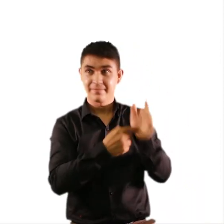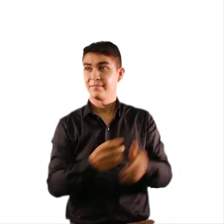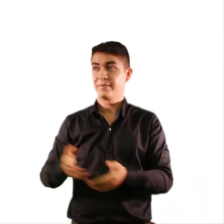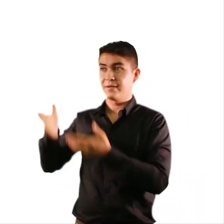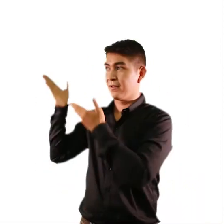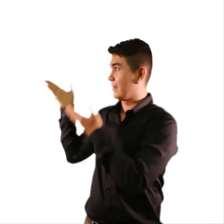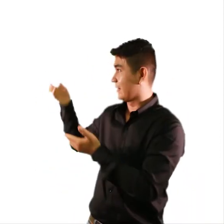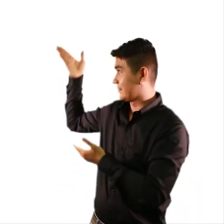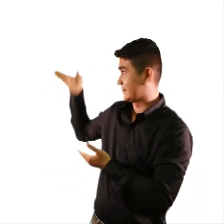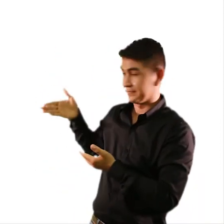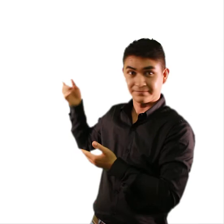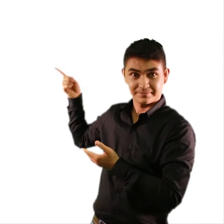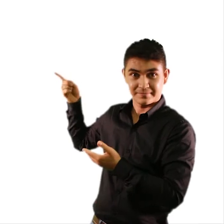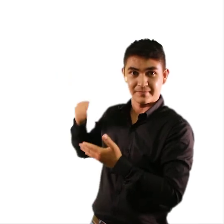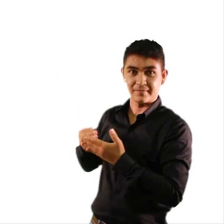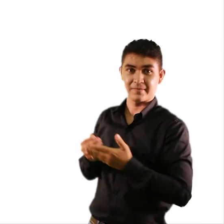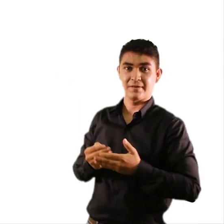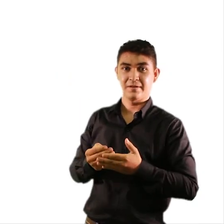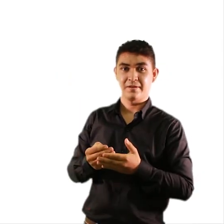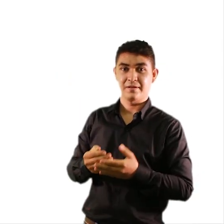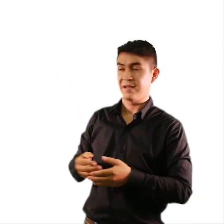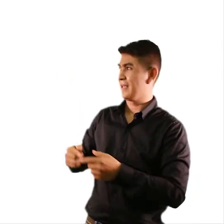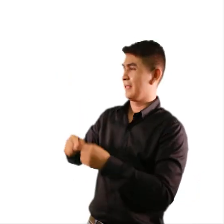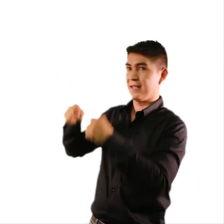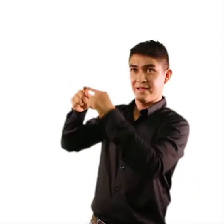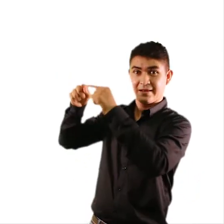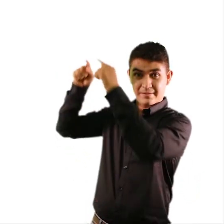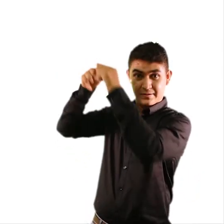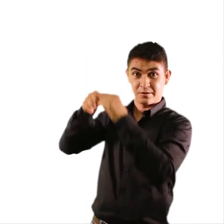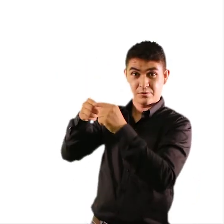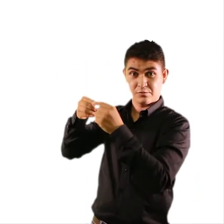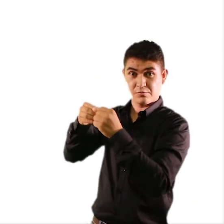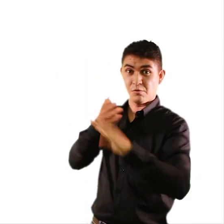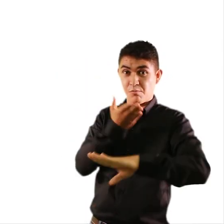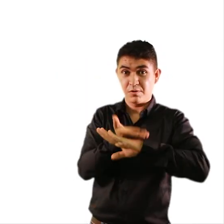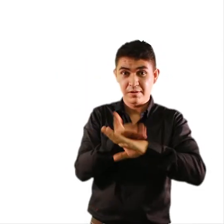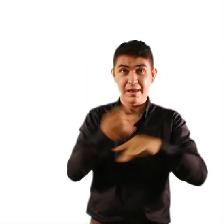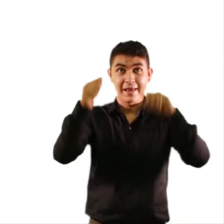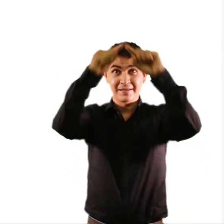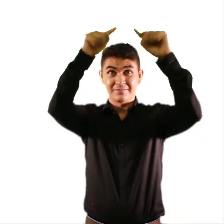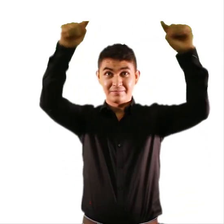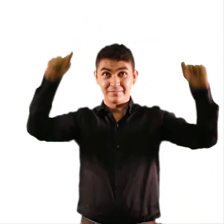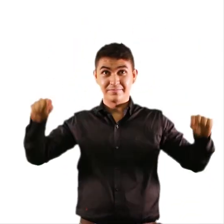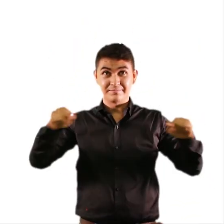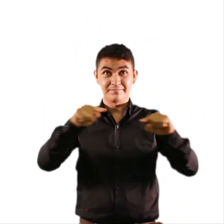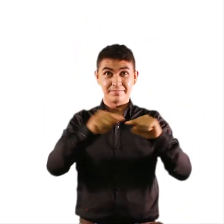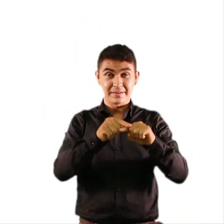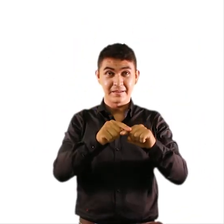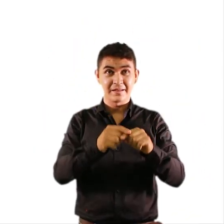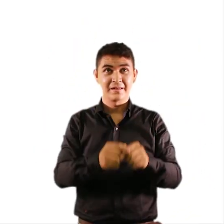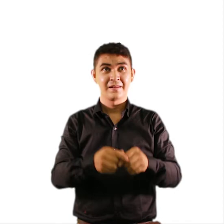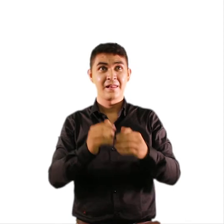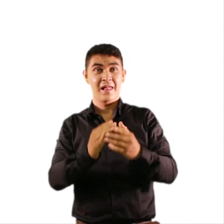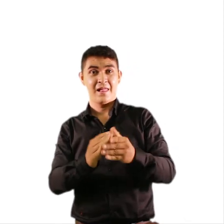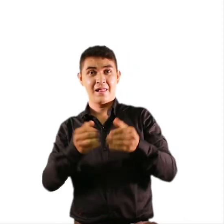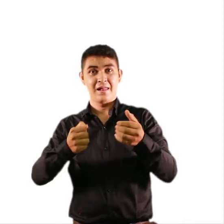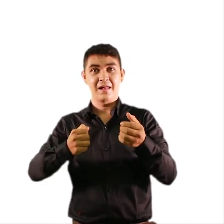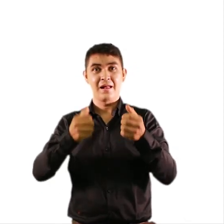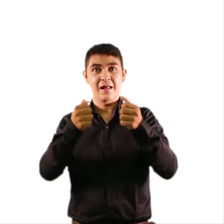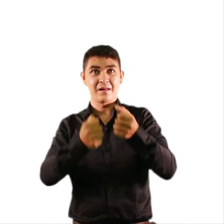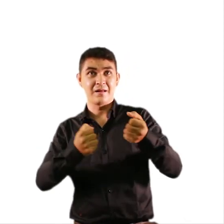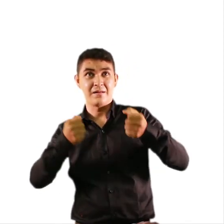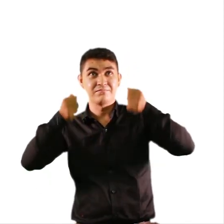Nos plantean, si sobre esa pared de 2,5 de alta apoyamos